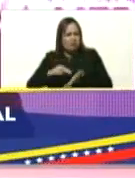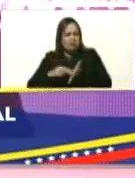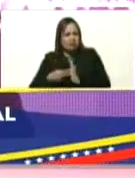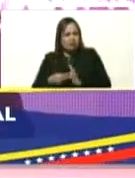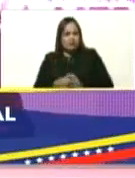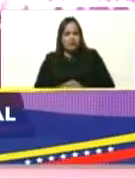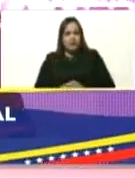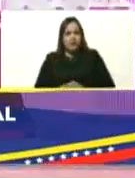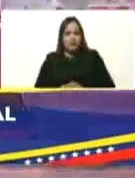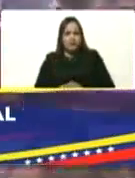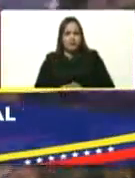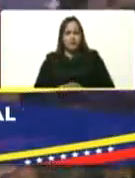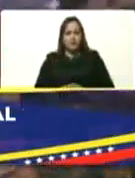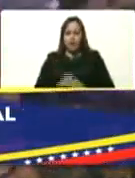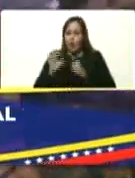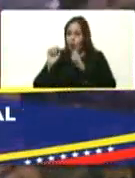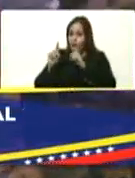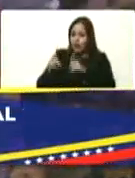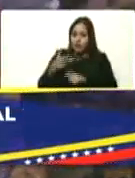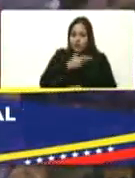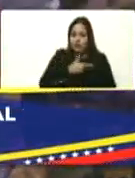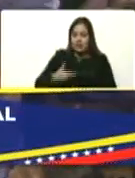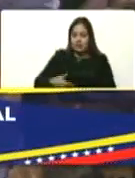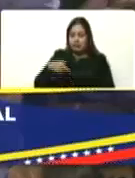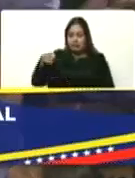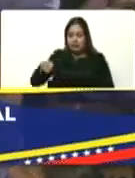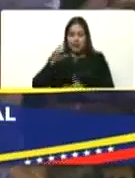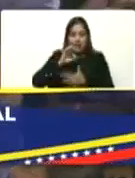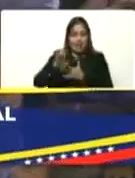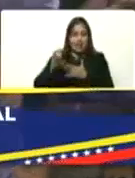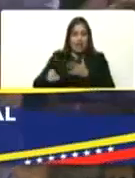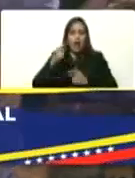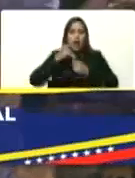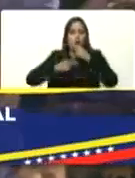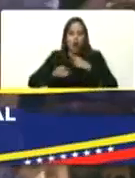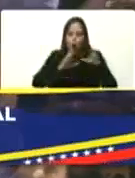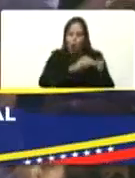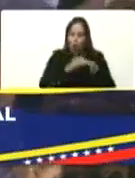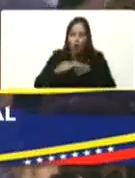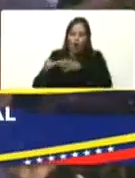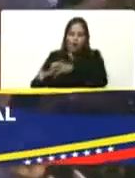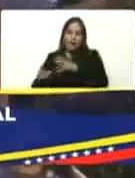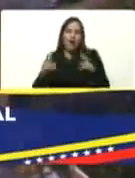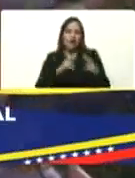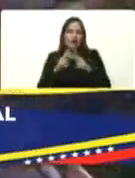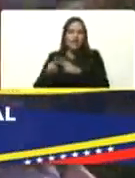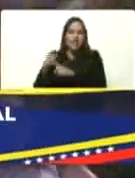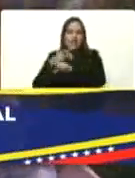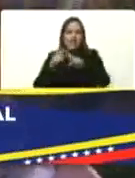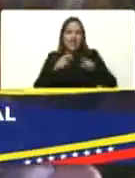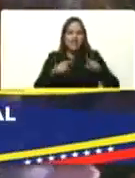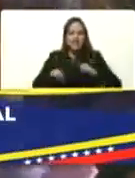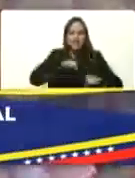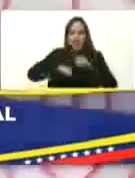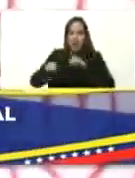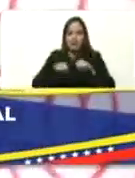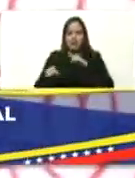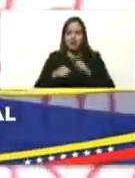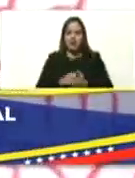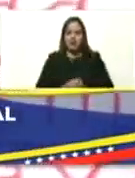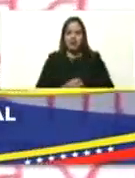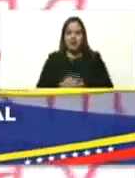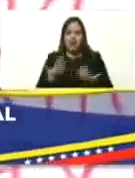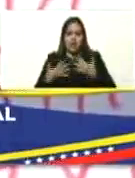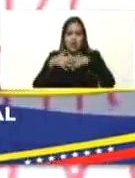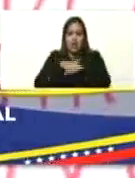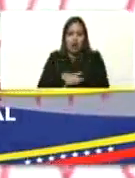Bueno, presidente, que además esta estrategia de colores es para reconocer la diversidad de movimientos que